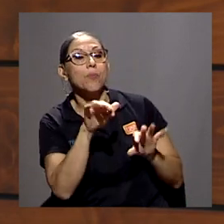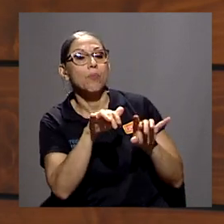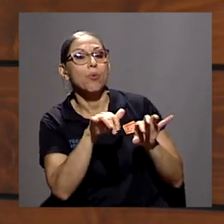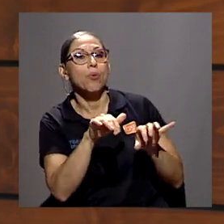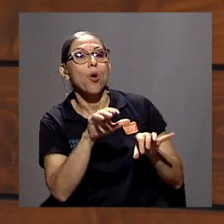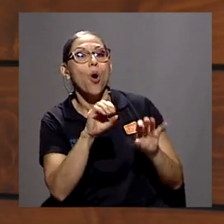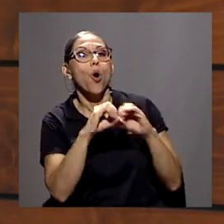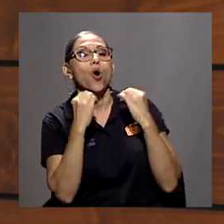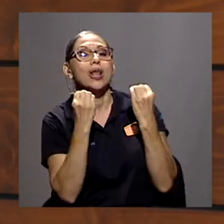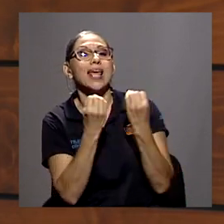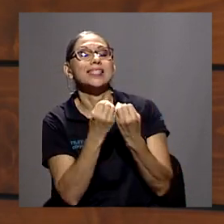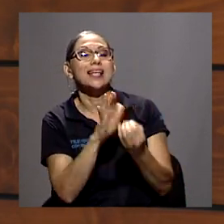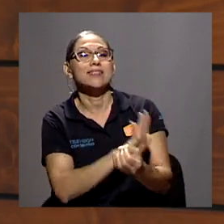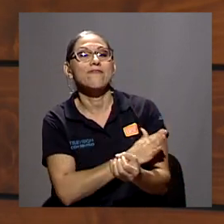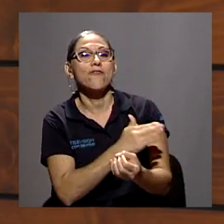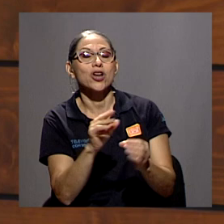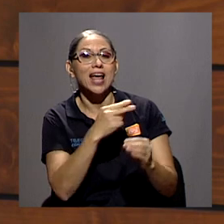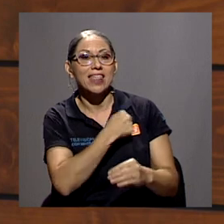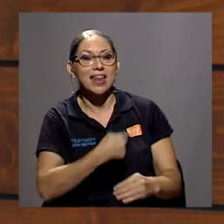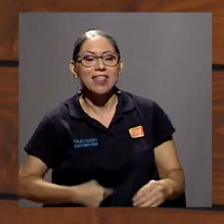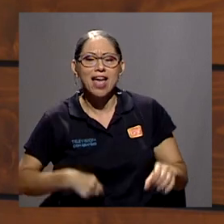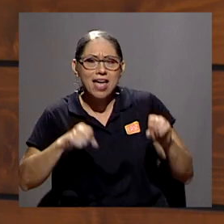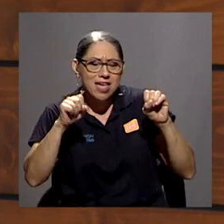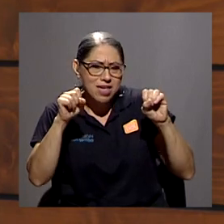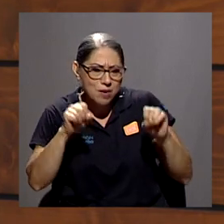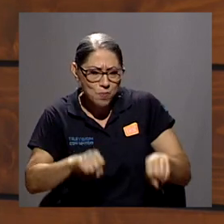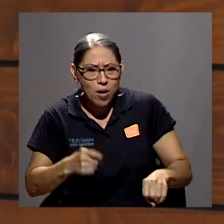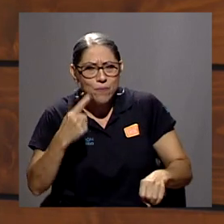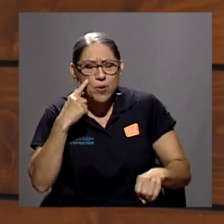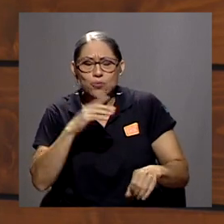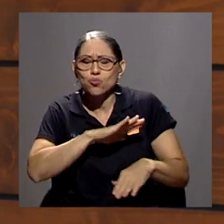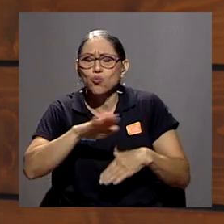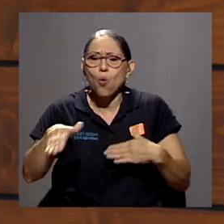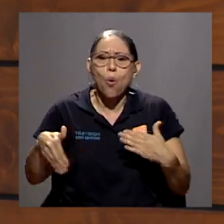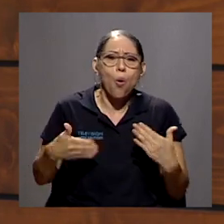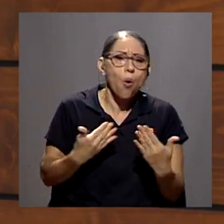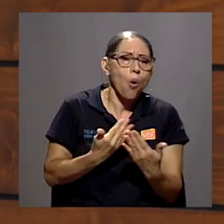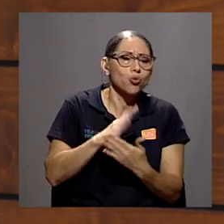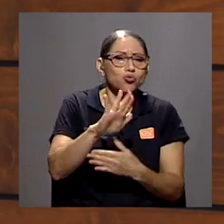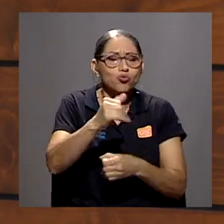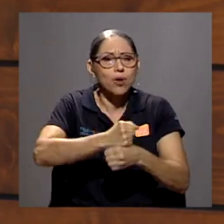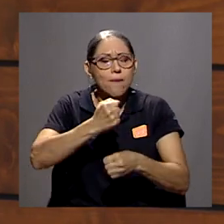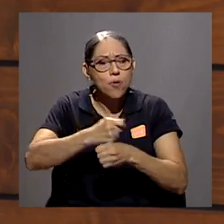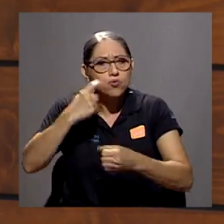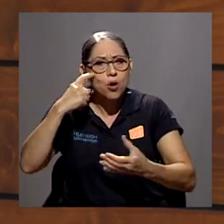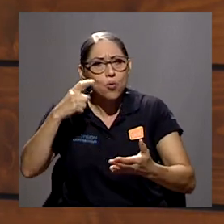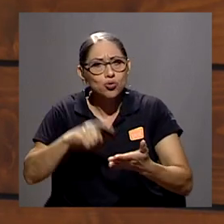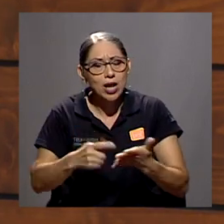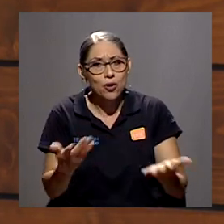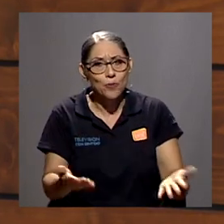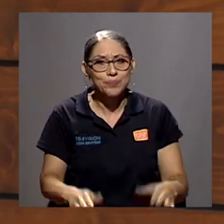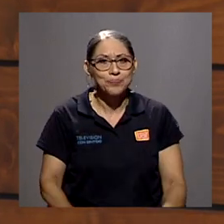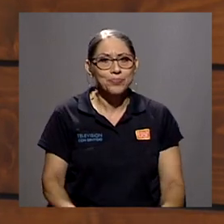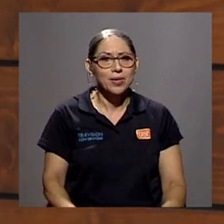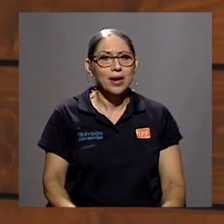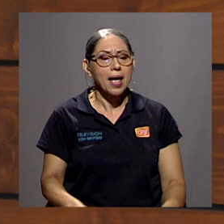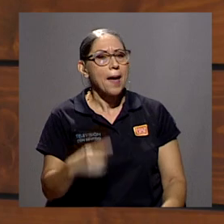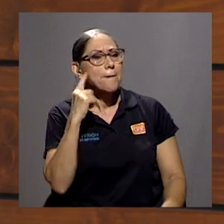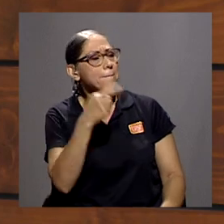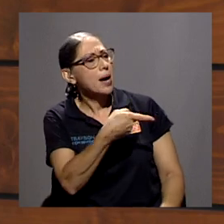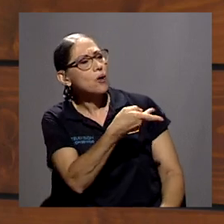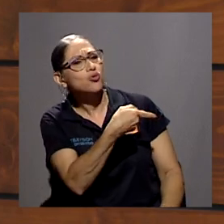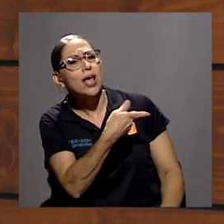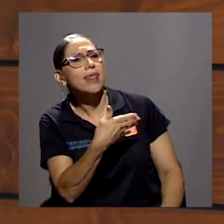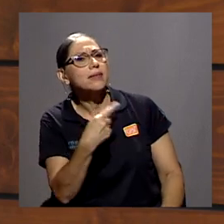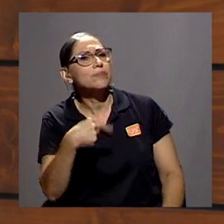vamos a encontrar la posibilidad de reconocer toda esta trayectoria este trabajo que viene haciendo el orquesta que se viene para ustedes daniel